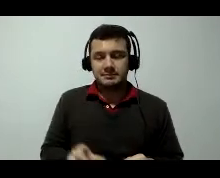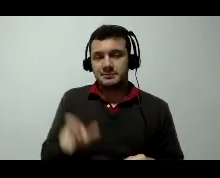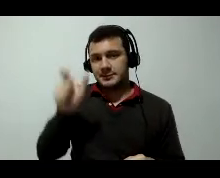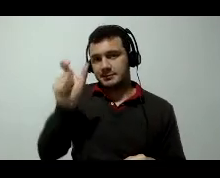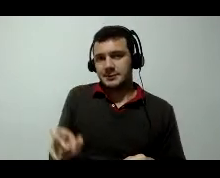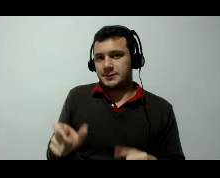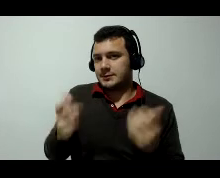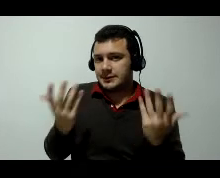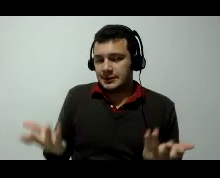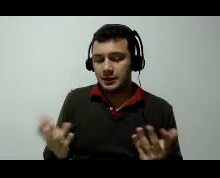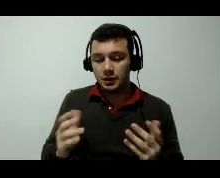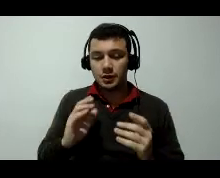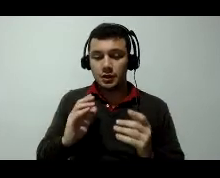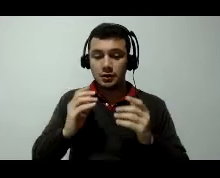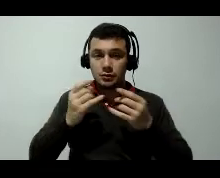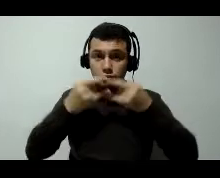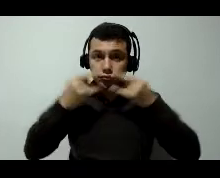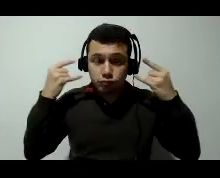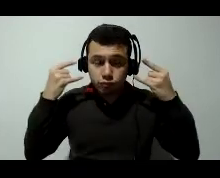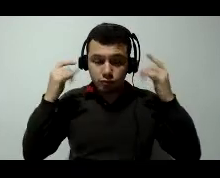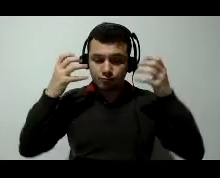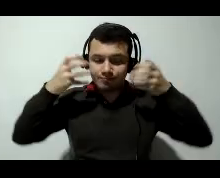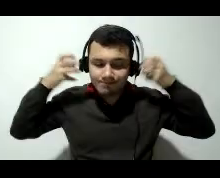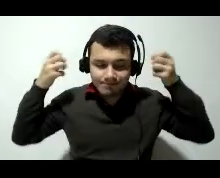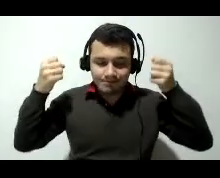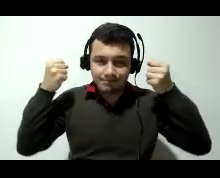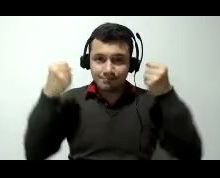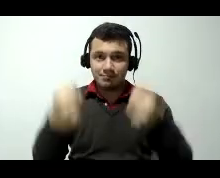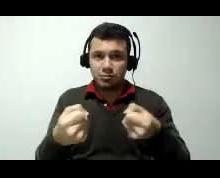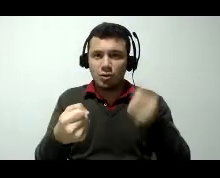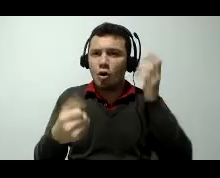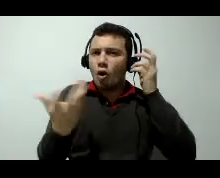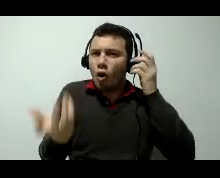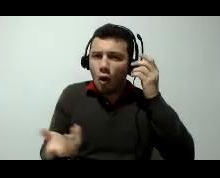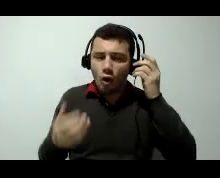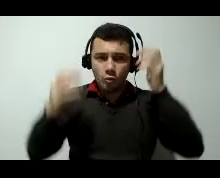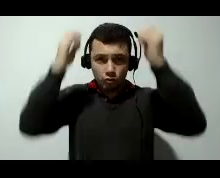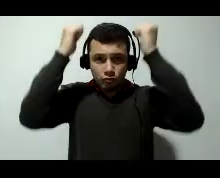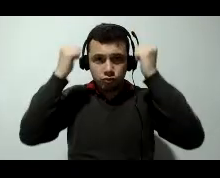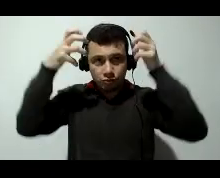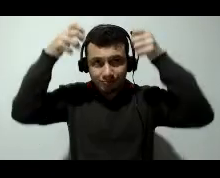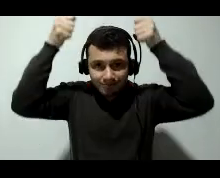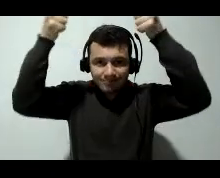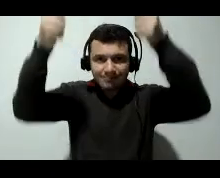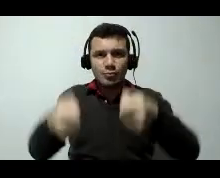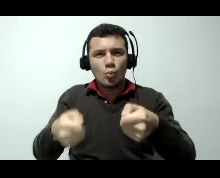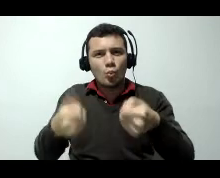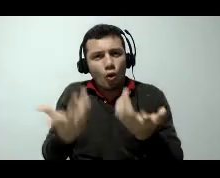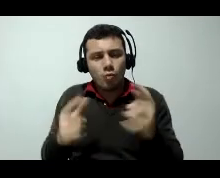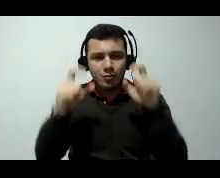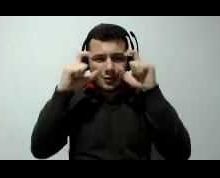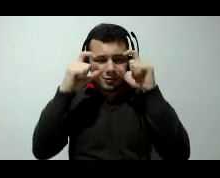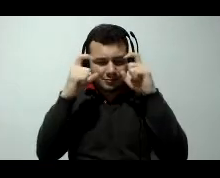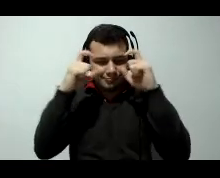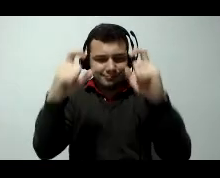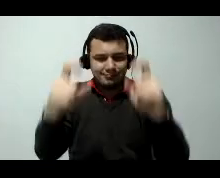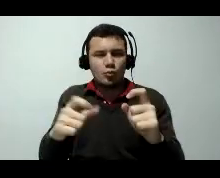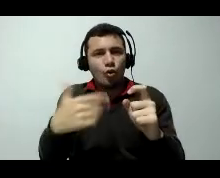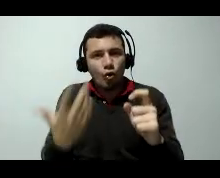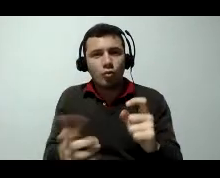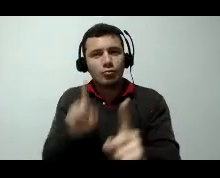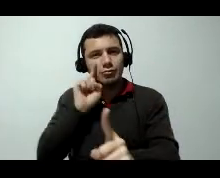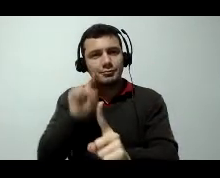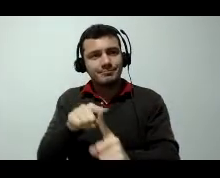y quitarse el conjunto de estos elementos de protección personal y que pueda hacer una atención cómoda a estos